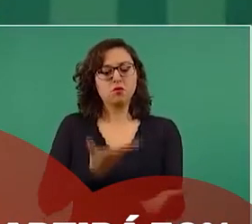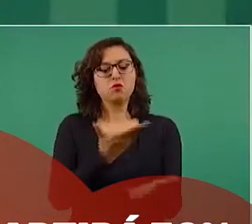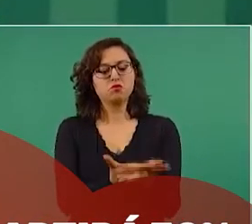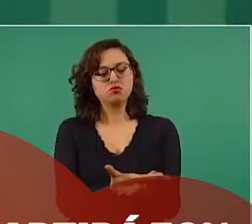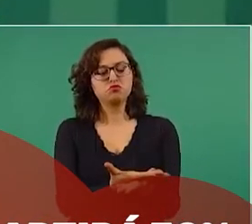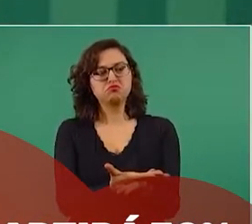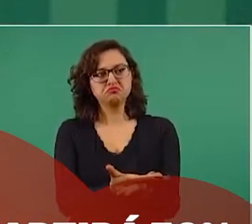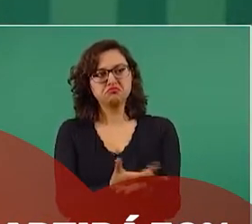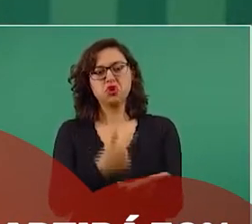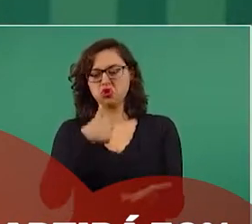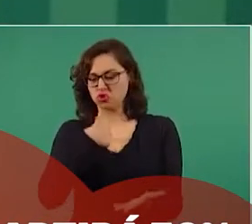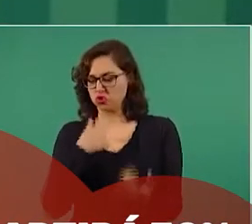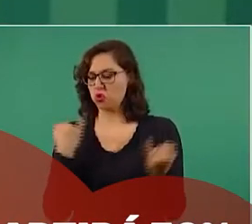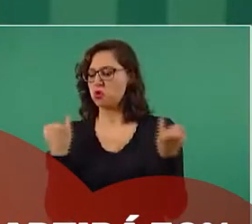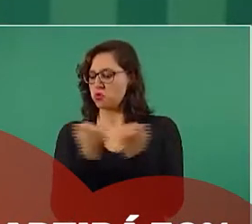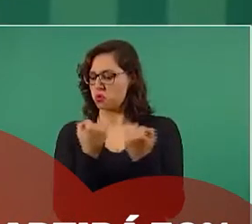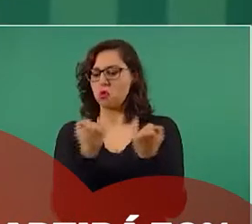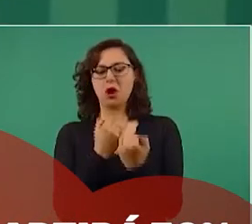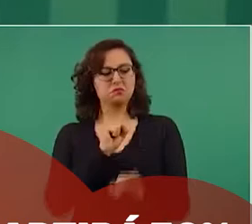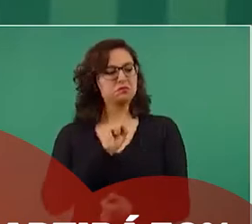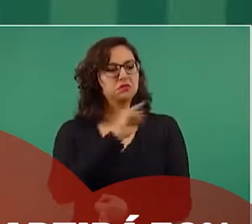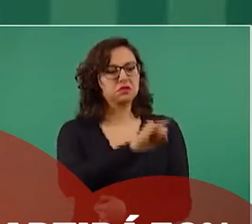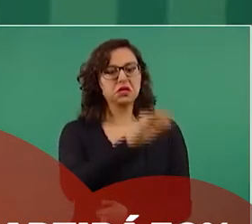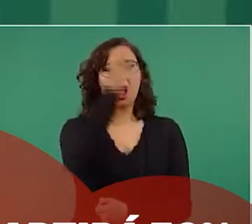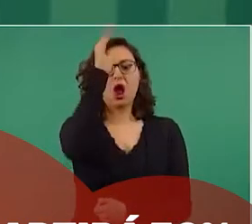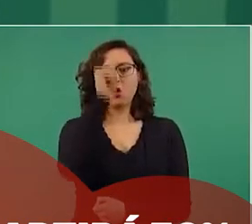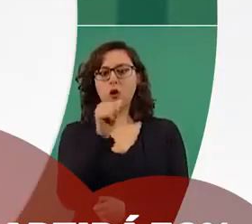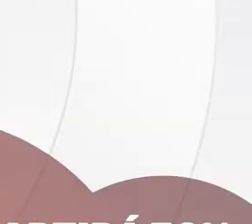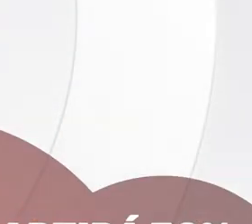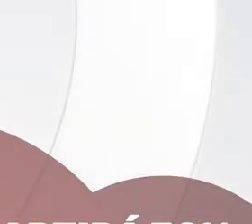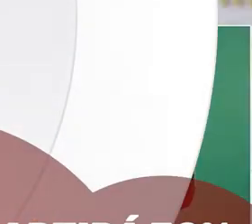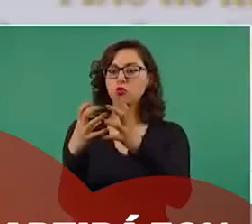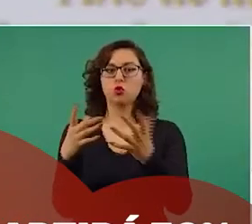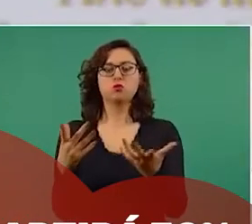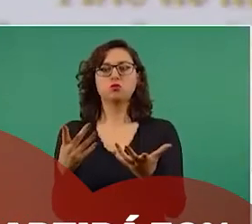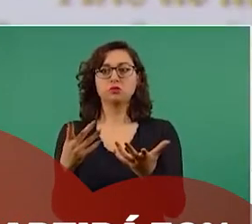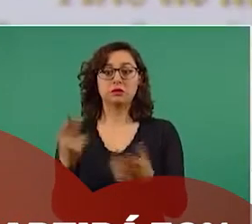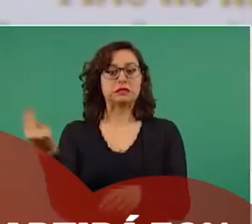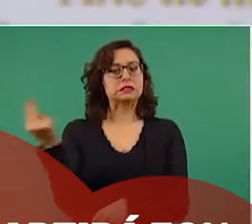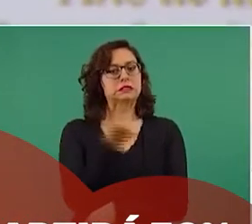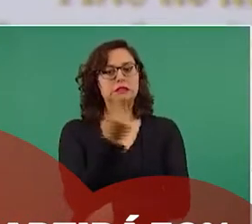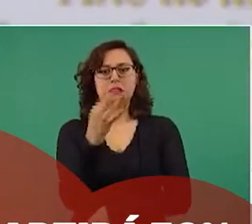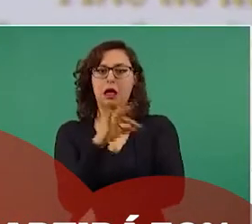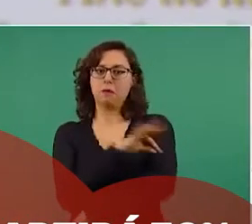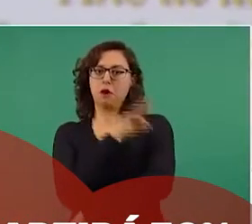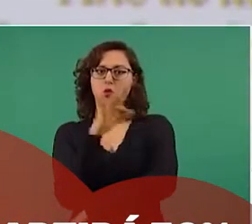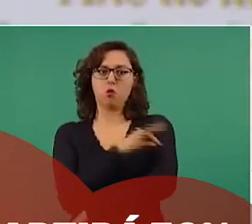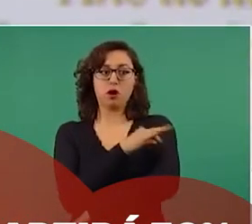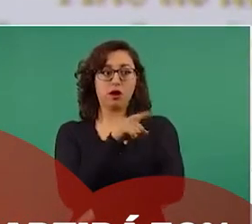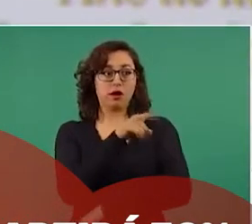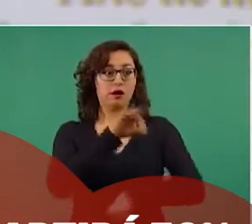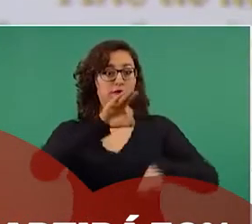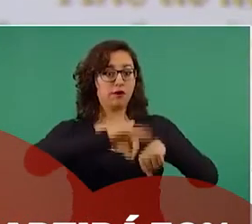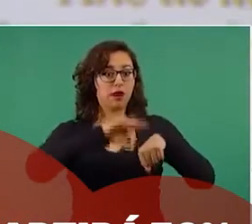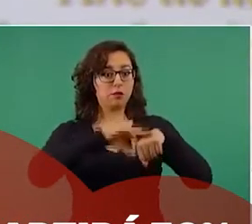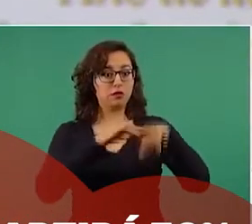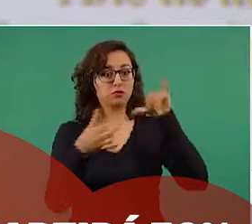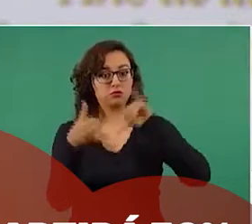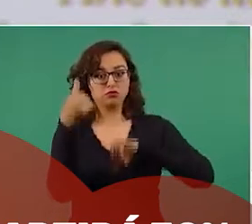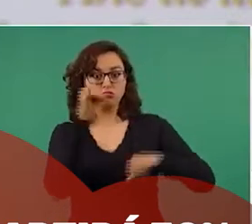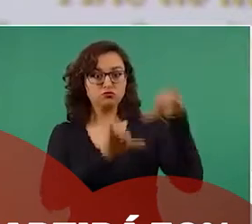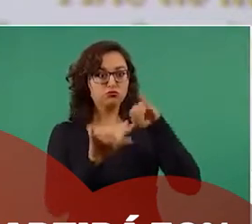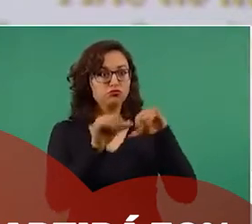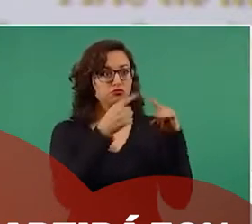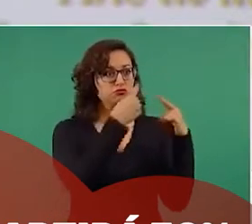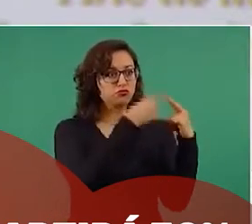la vacuna mexicana llamada Patria se destinará a los países que lo necesiten, aunque aclaró que esto será posible cuando los organismos de salud autoricen